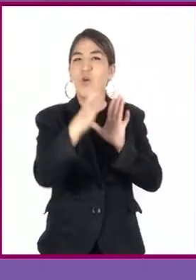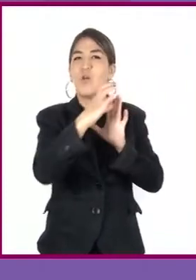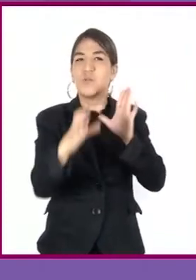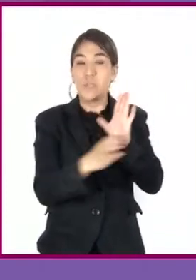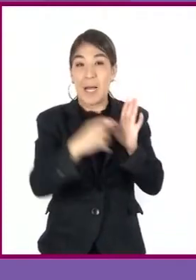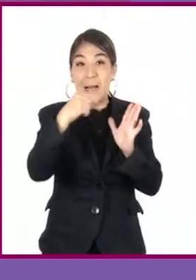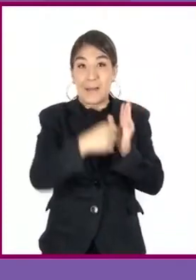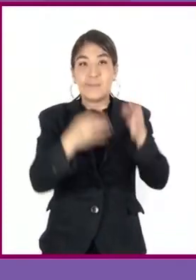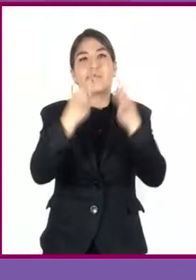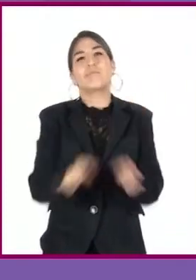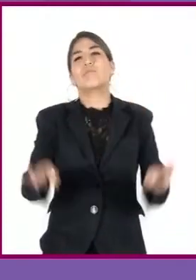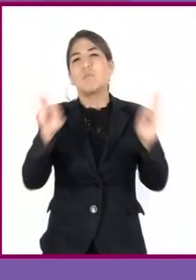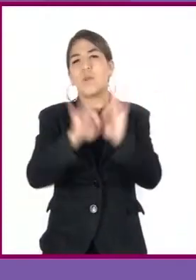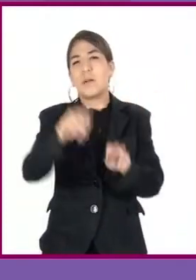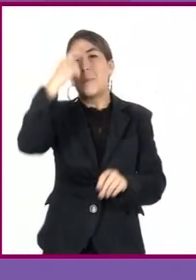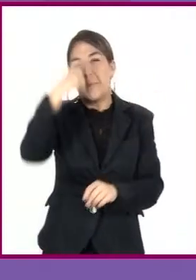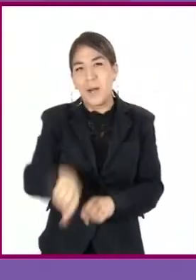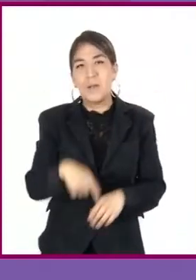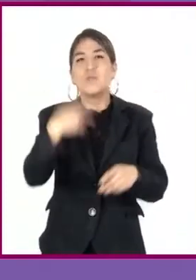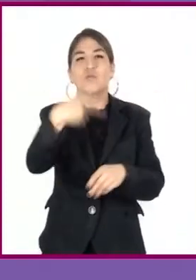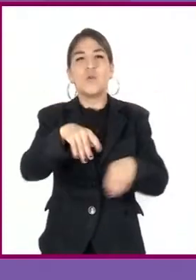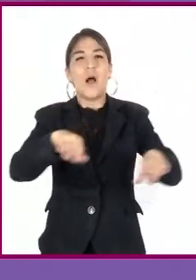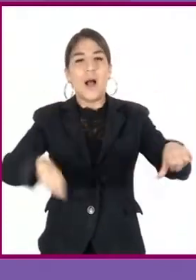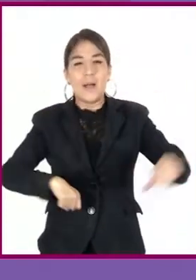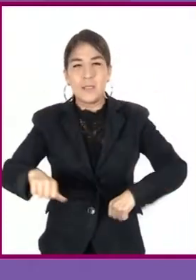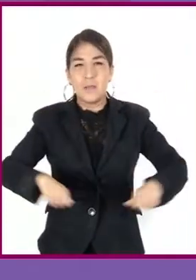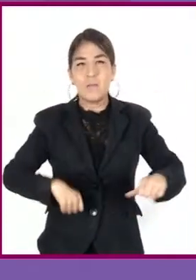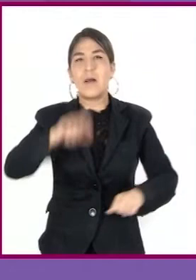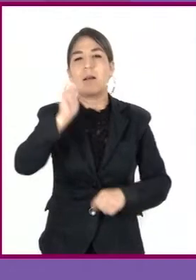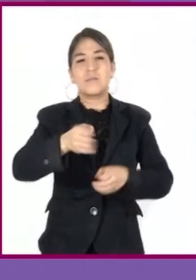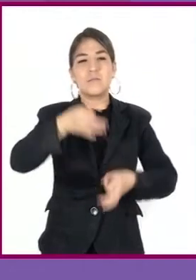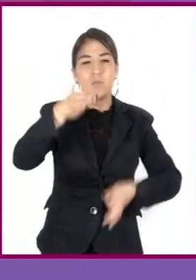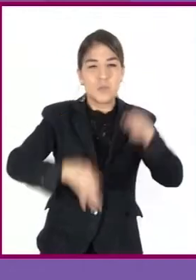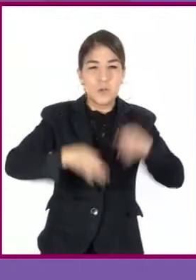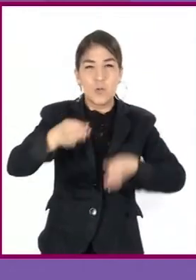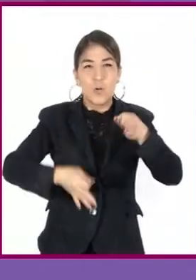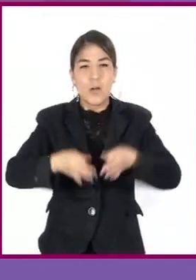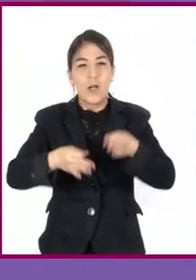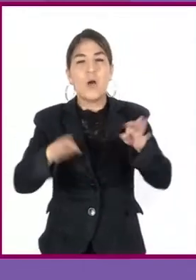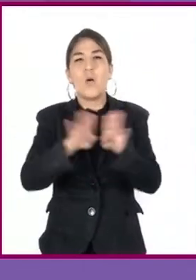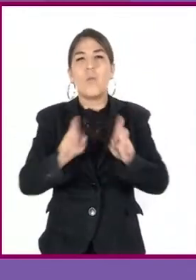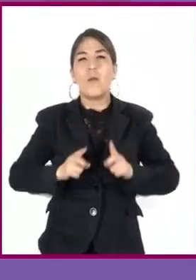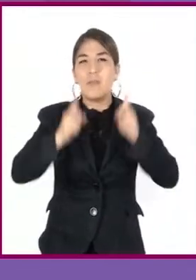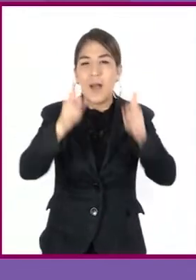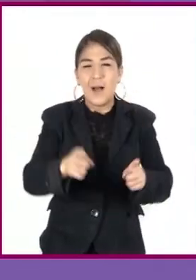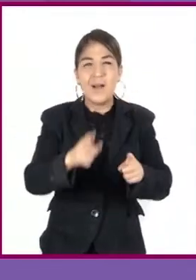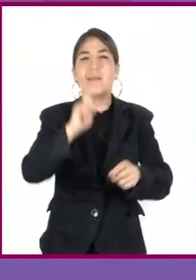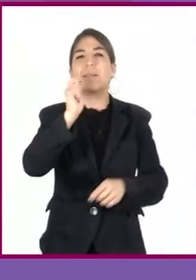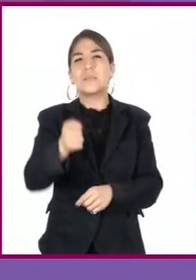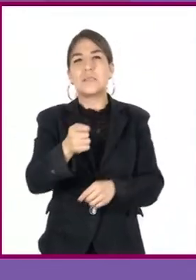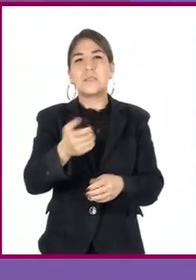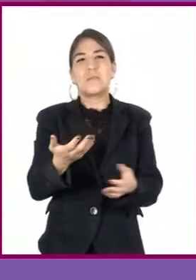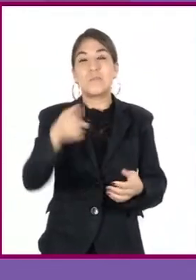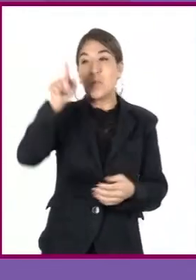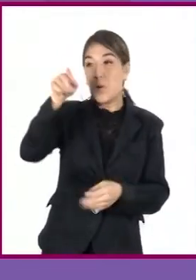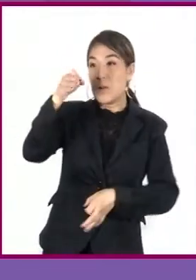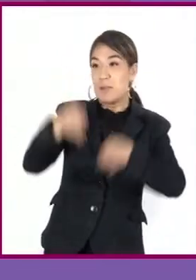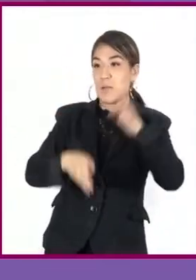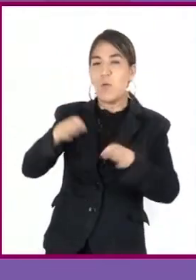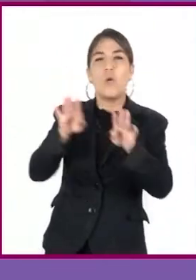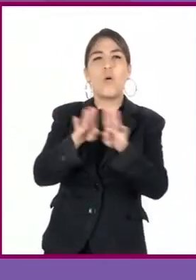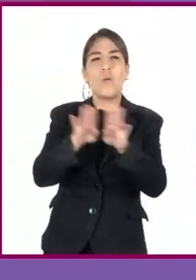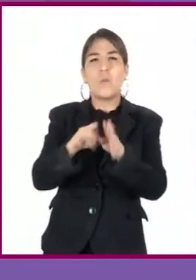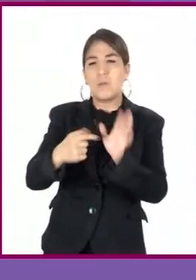es fundamental la garantía jurisdiccional, es decir, cómo hacer efectivos ante los tribunales